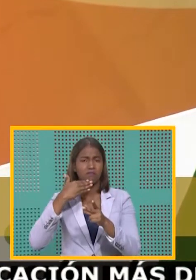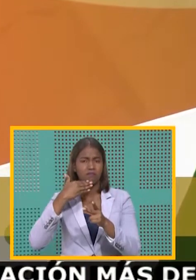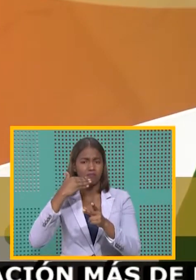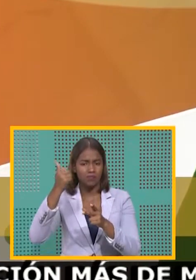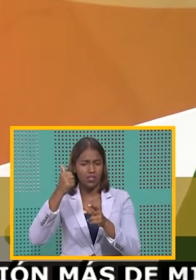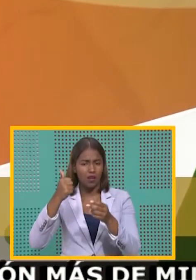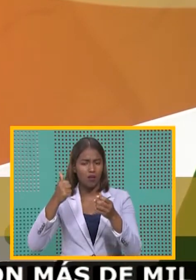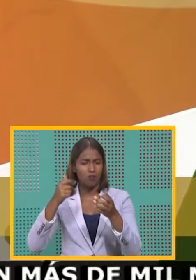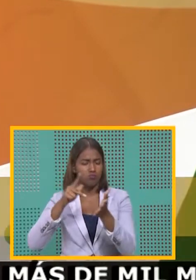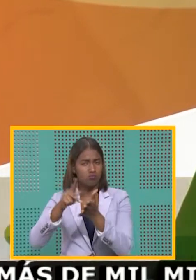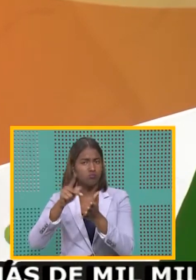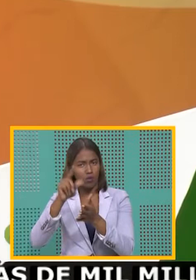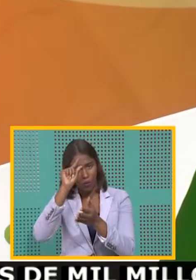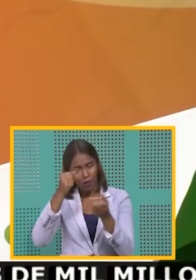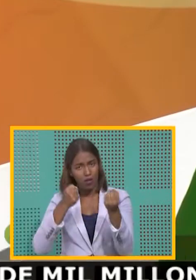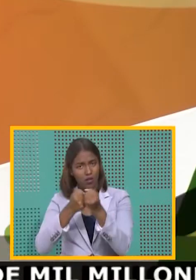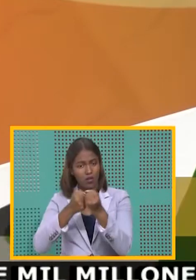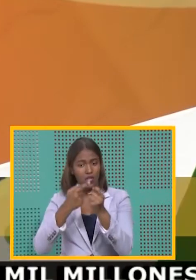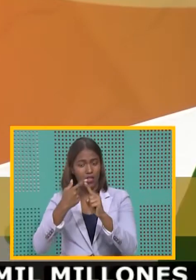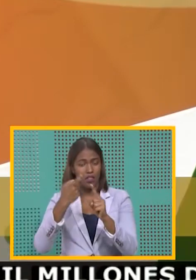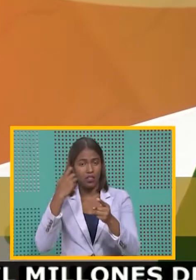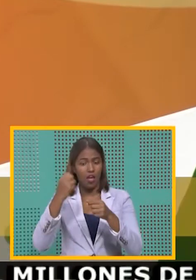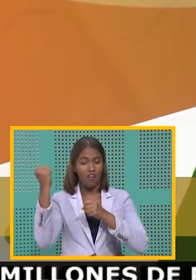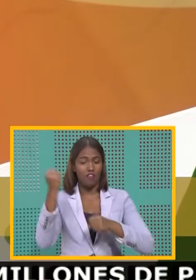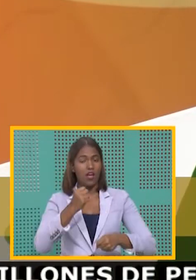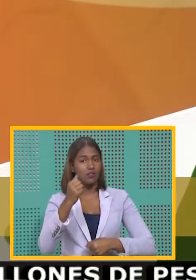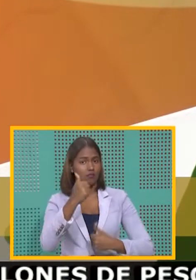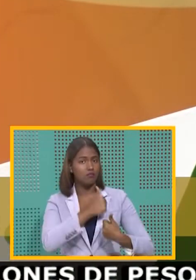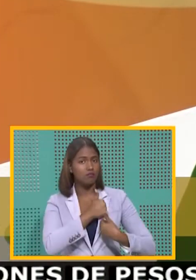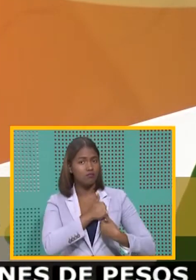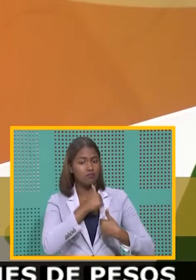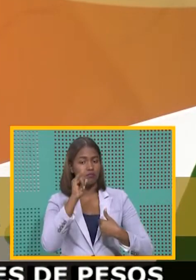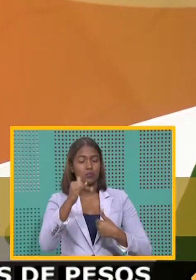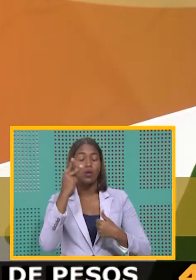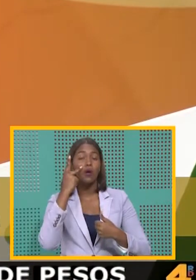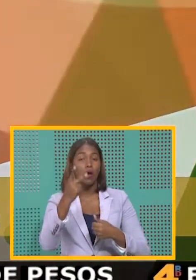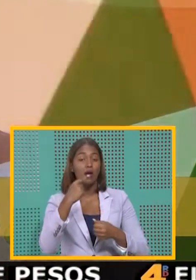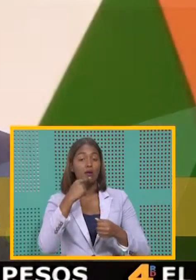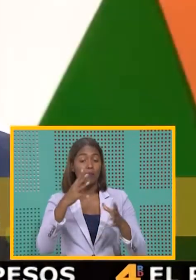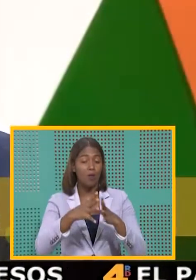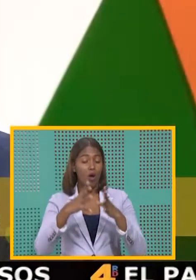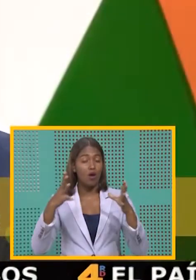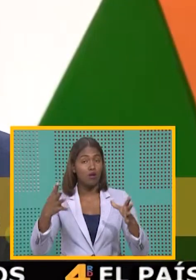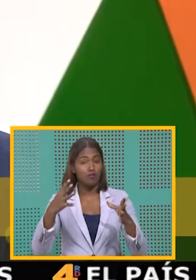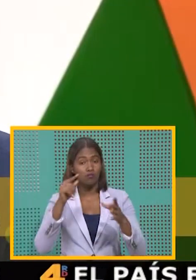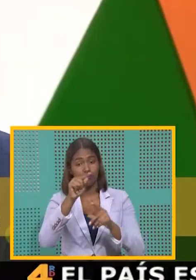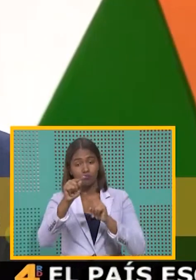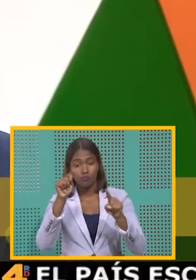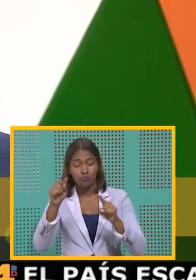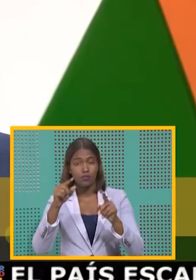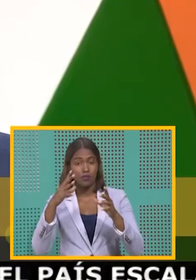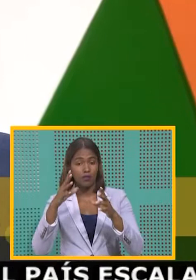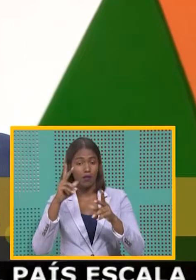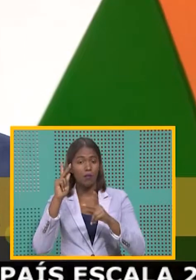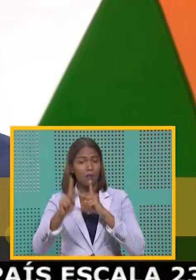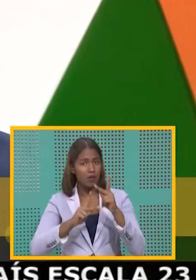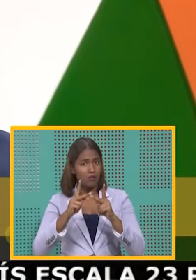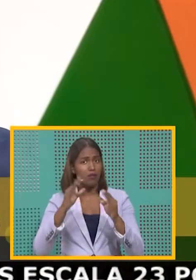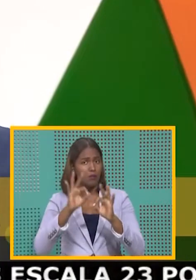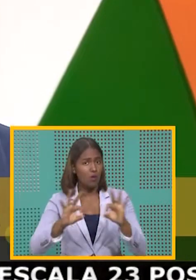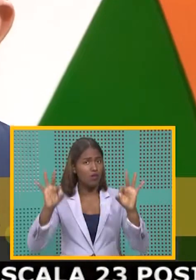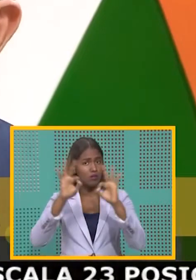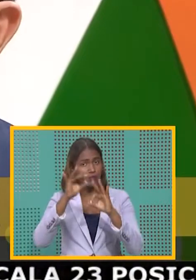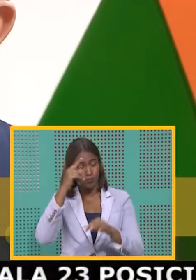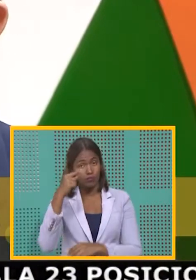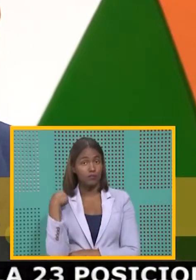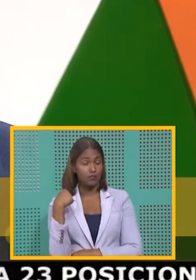Nacional, donde ahí tuvimos una significación muy, muy, muy de mucho valor para nosotros,